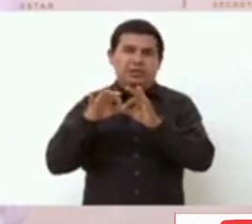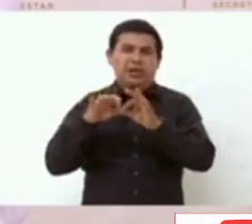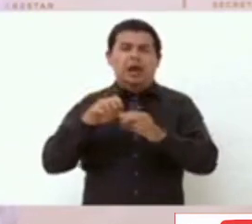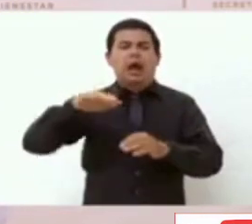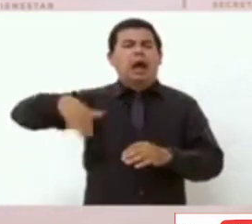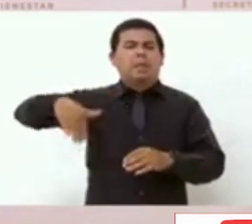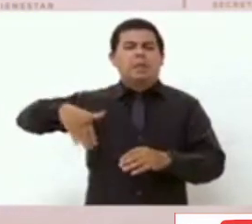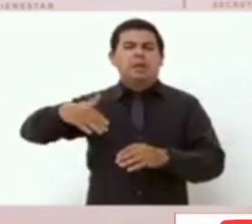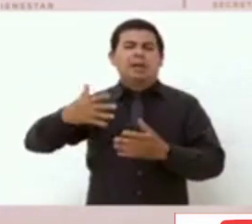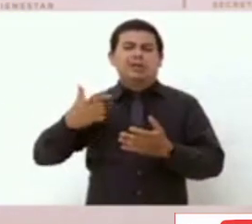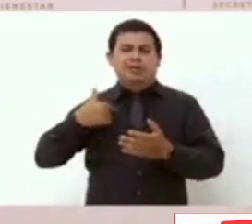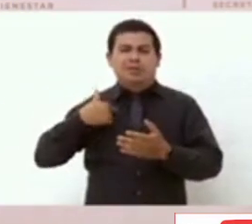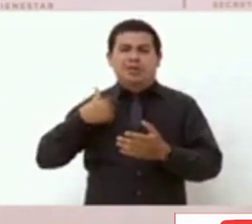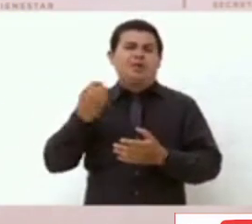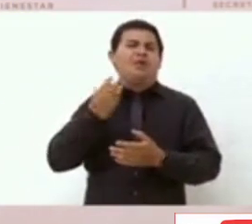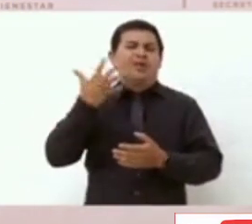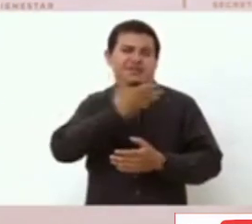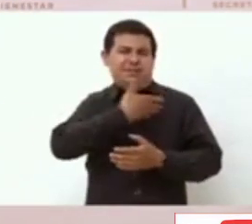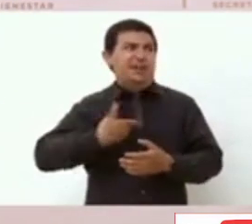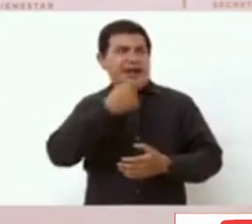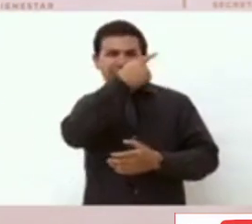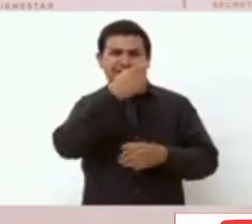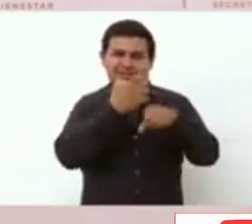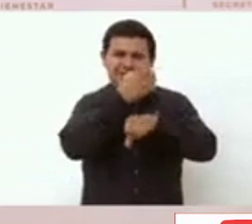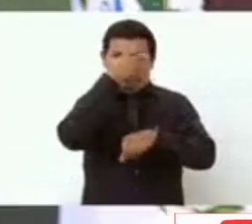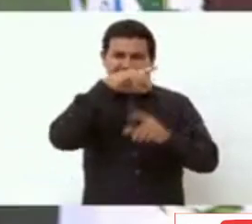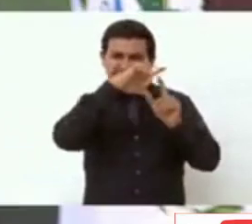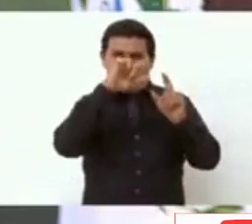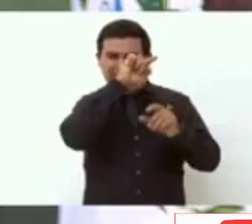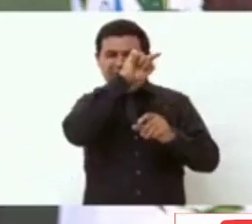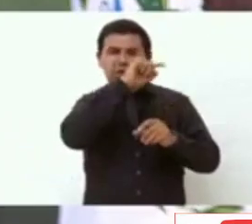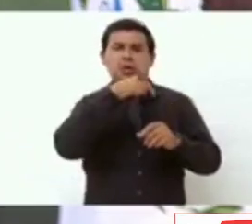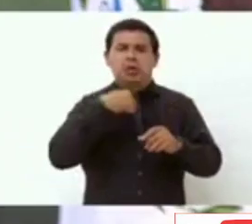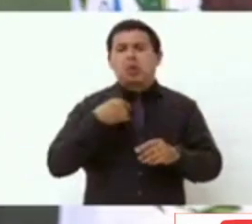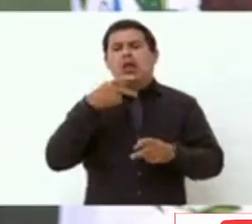Hace unos días comentaba yo en una mañanera, porque